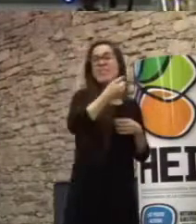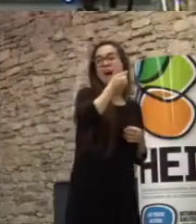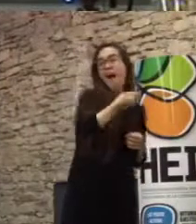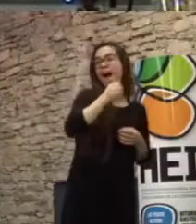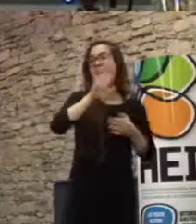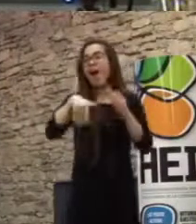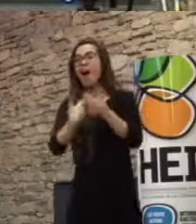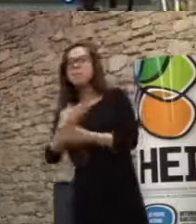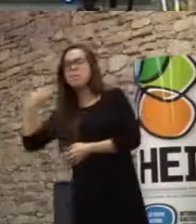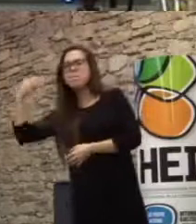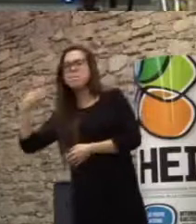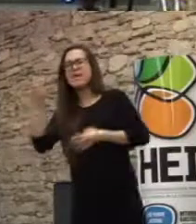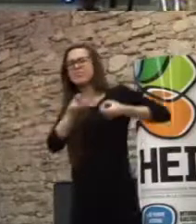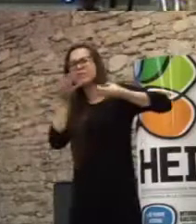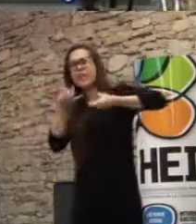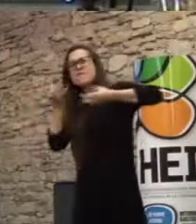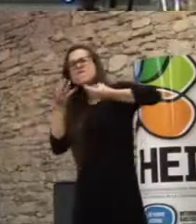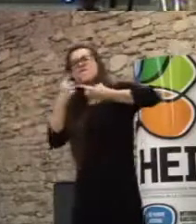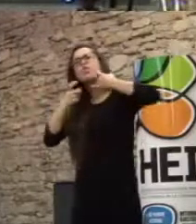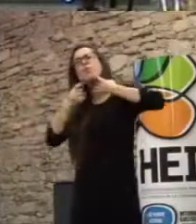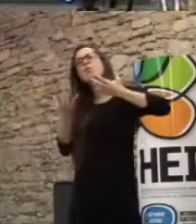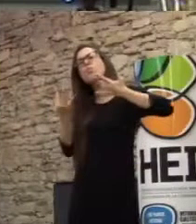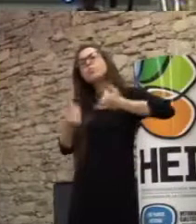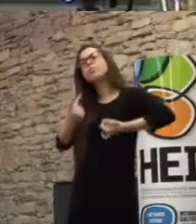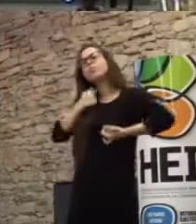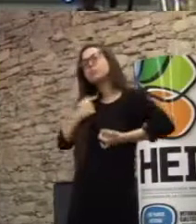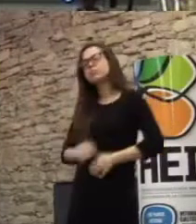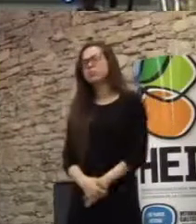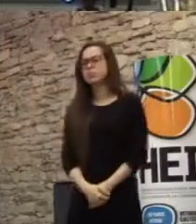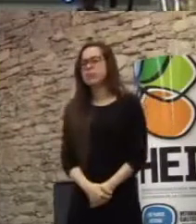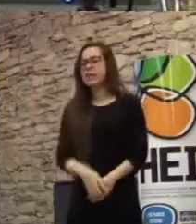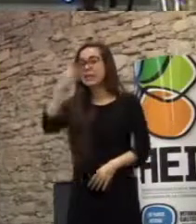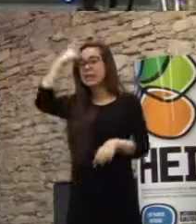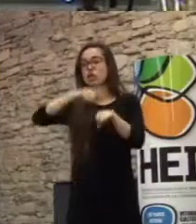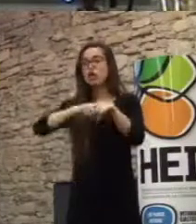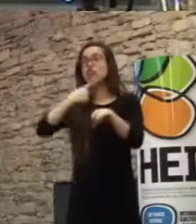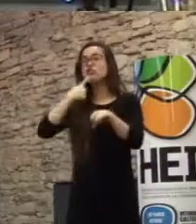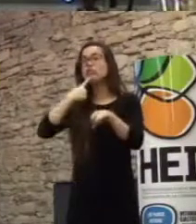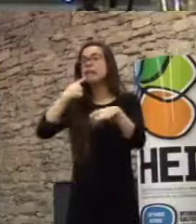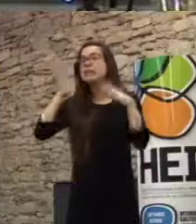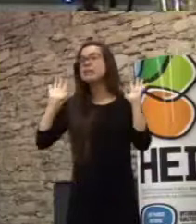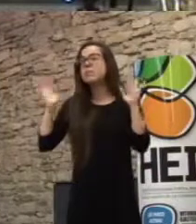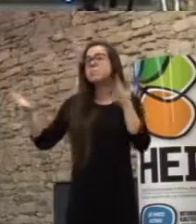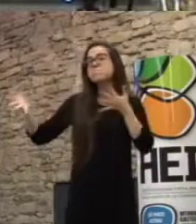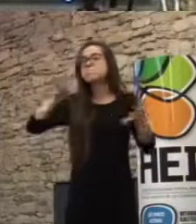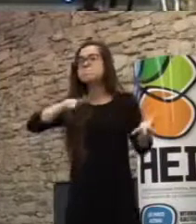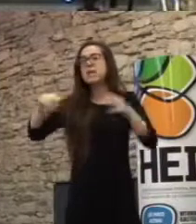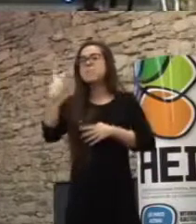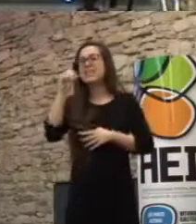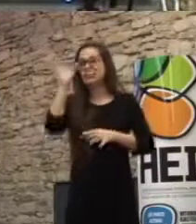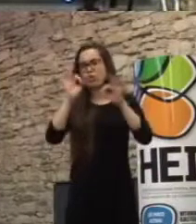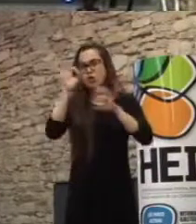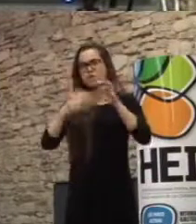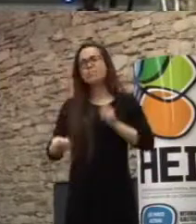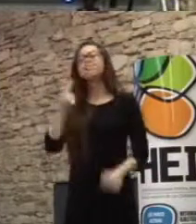que cuánta cantidad de información se pierde a ave prima los psicólogos dicen que más o menos un 20 por ciento